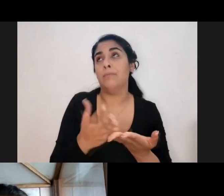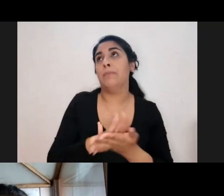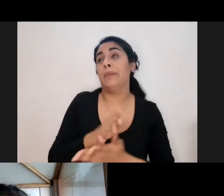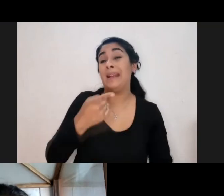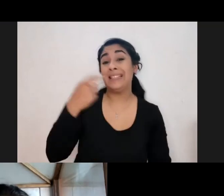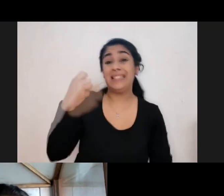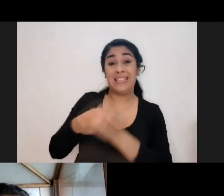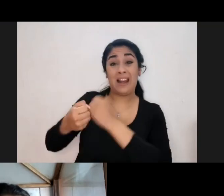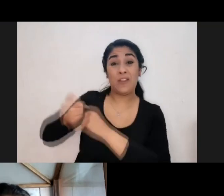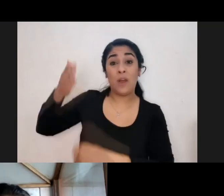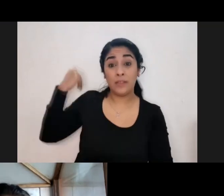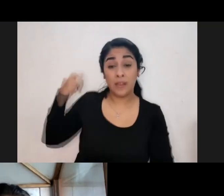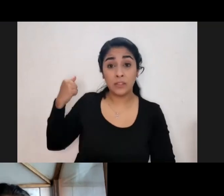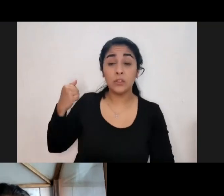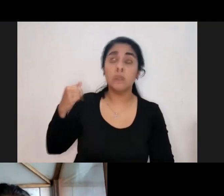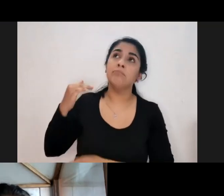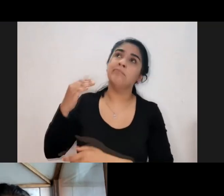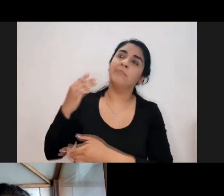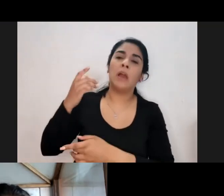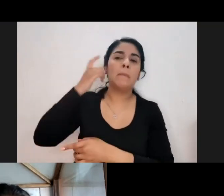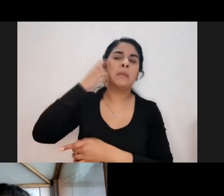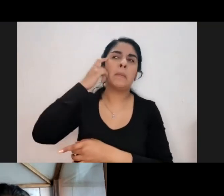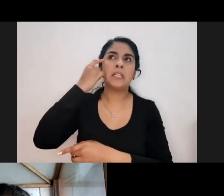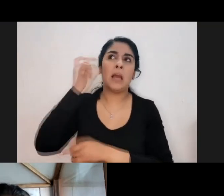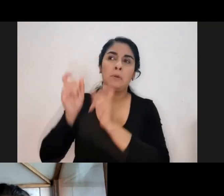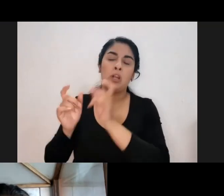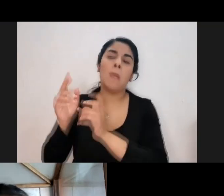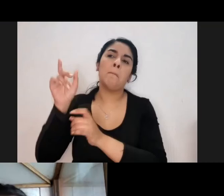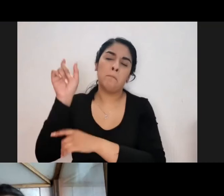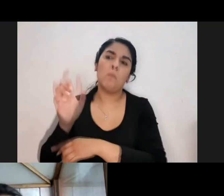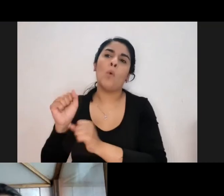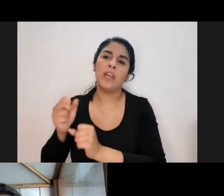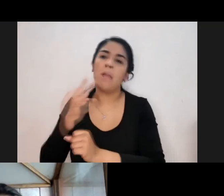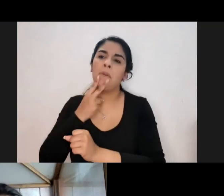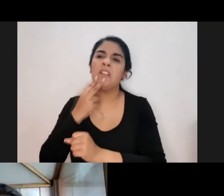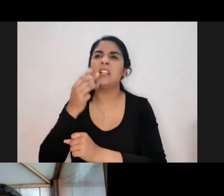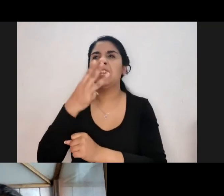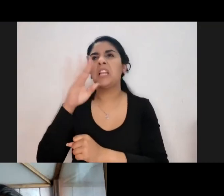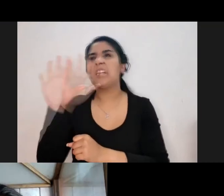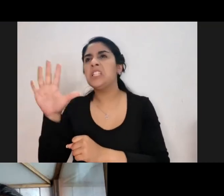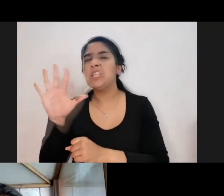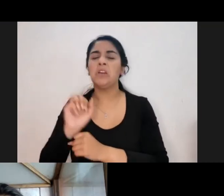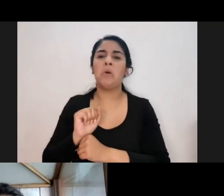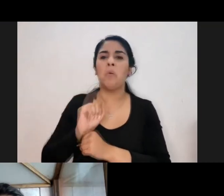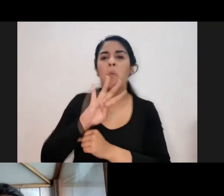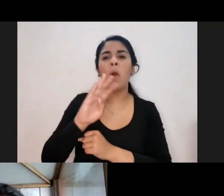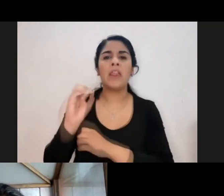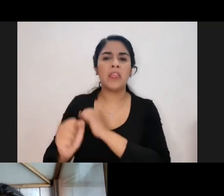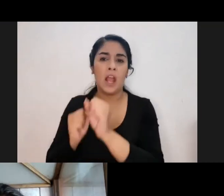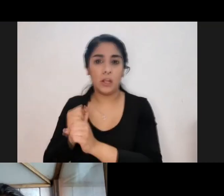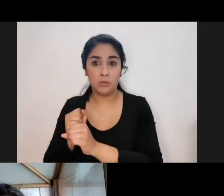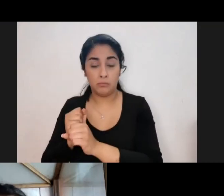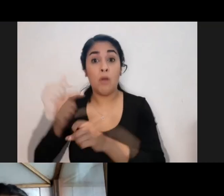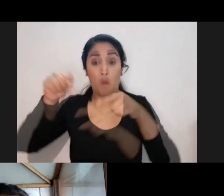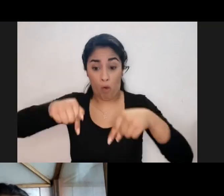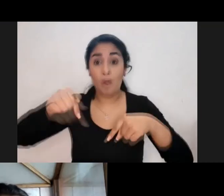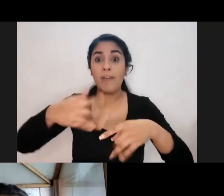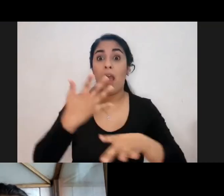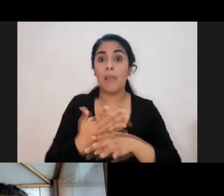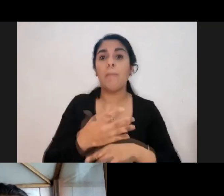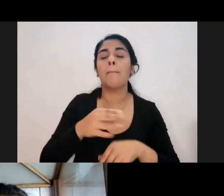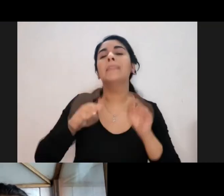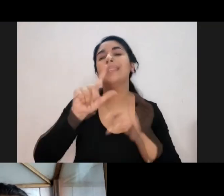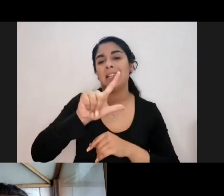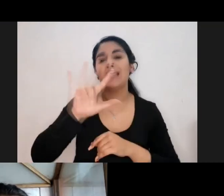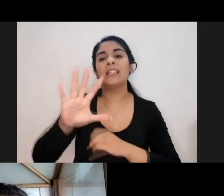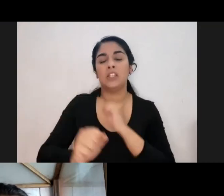vida eran 25 o 30 años. ¿Ya? Hoy día tenemos una esperanza de vida, ¿cierto?, de más de 75 años. Y eso ha